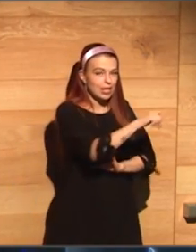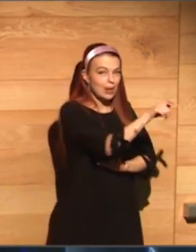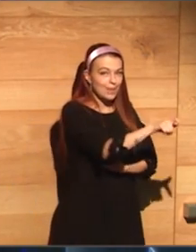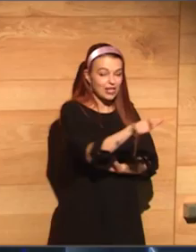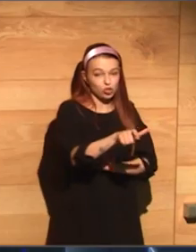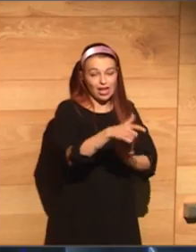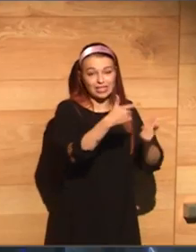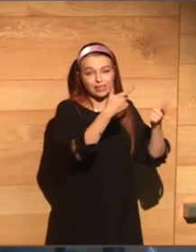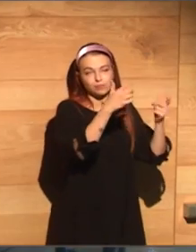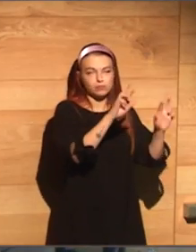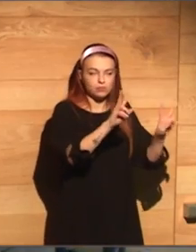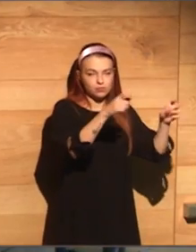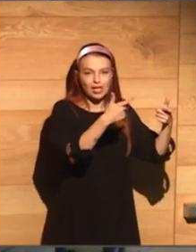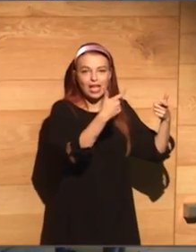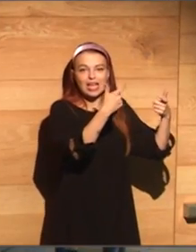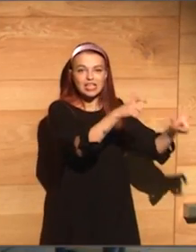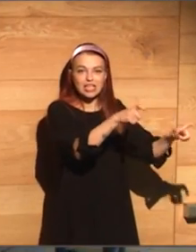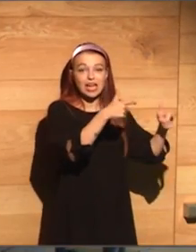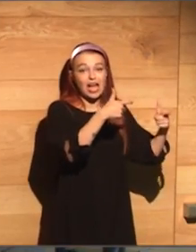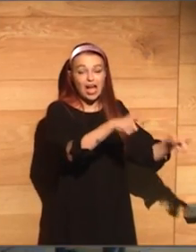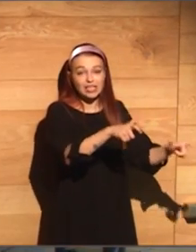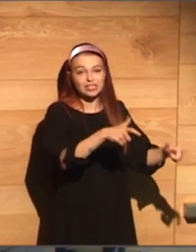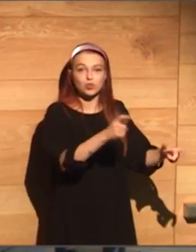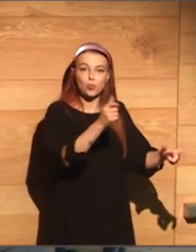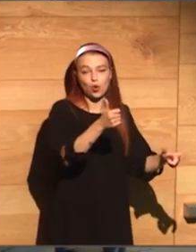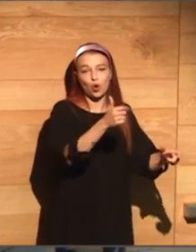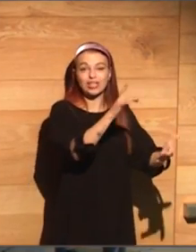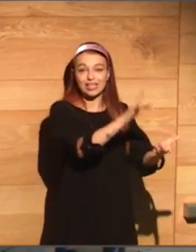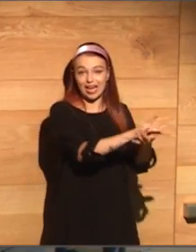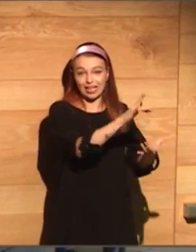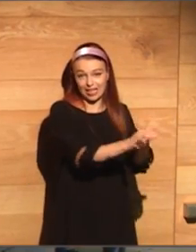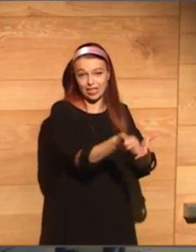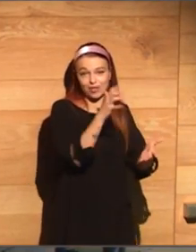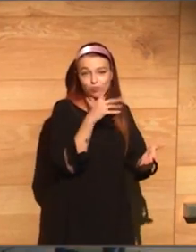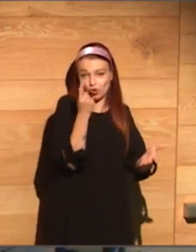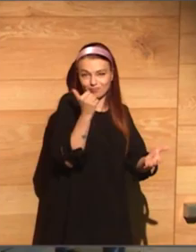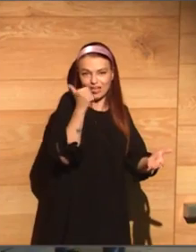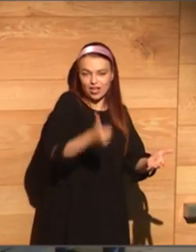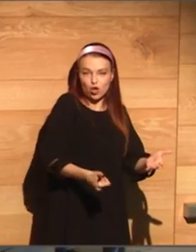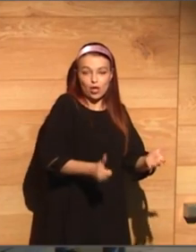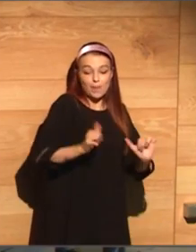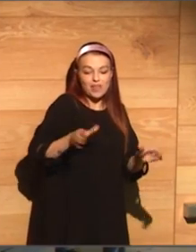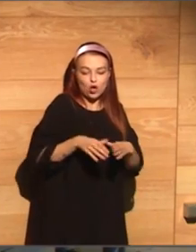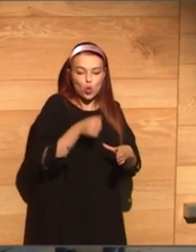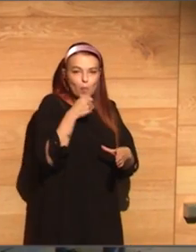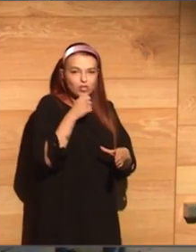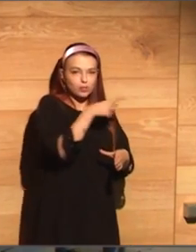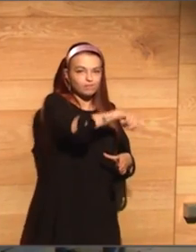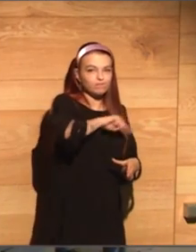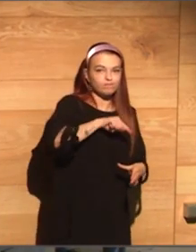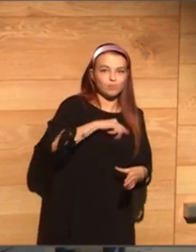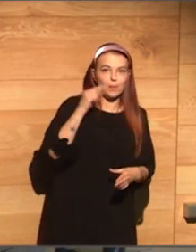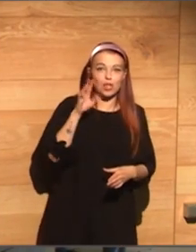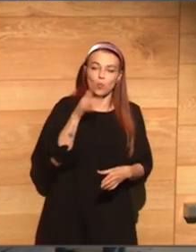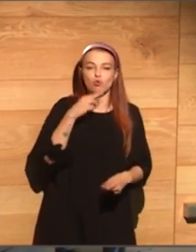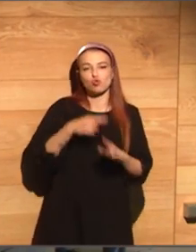clases, bueno, pues que estaban un poco más establecidas y un poco más tranquilas, digamos, hasta que empezaron a llegar pues los rojos, ¿no? Como, por si